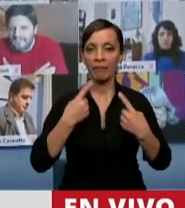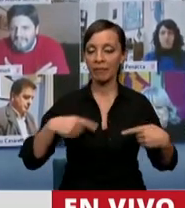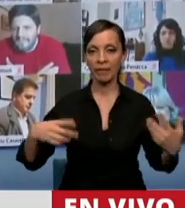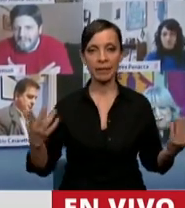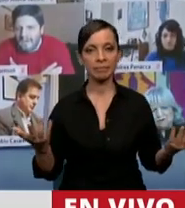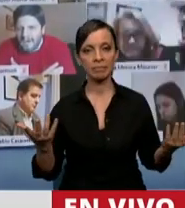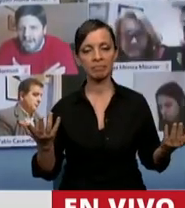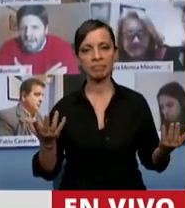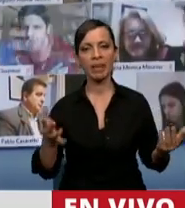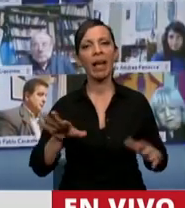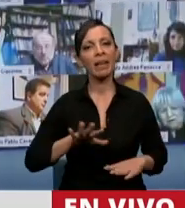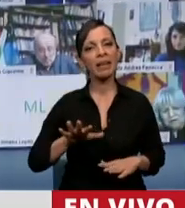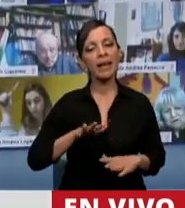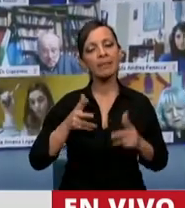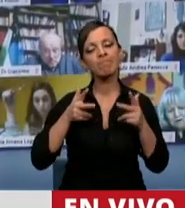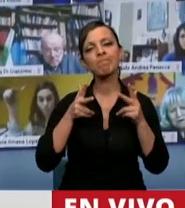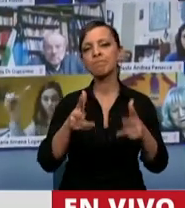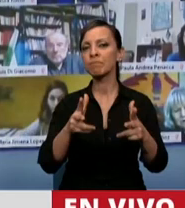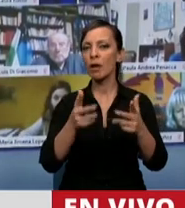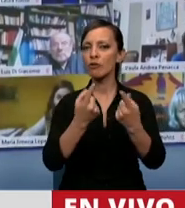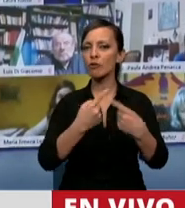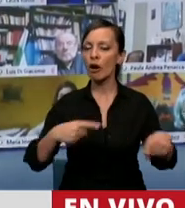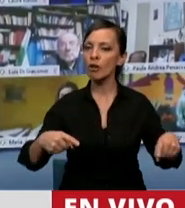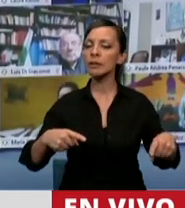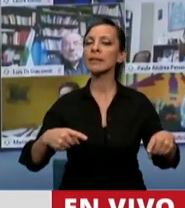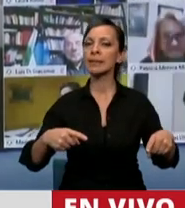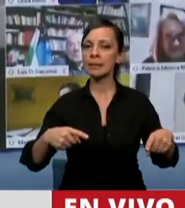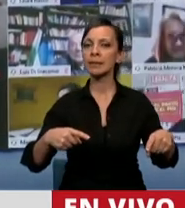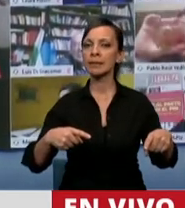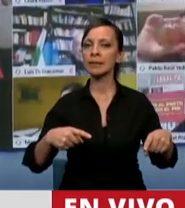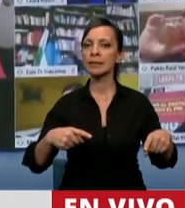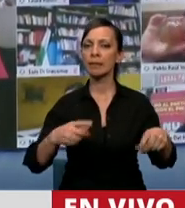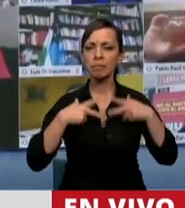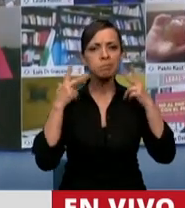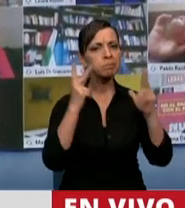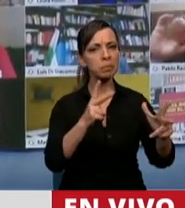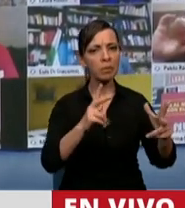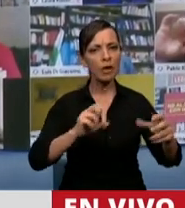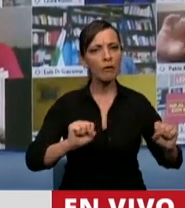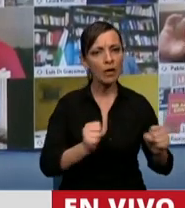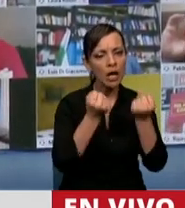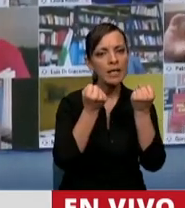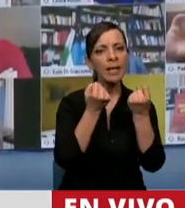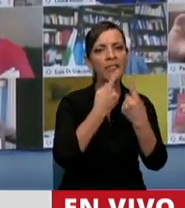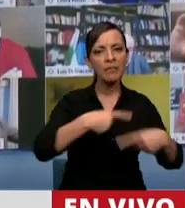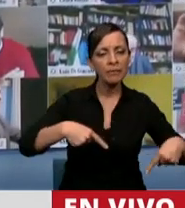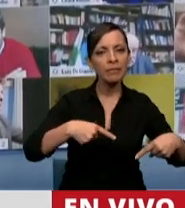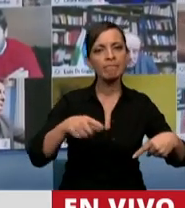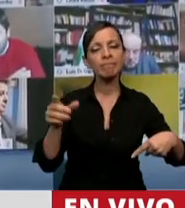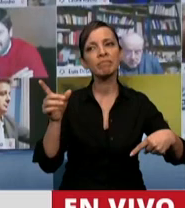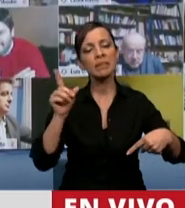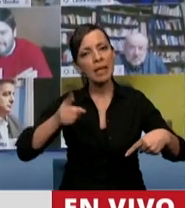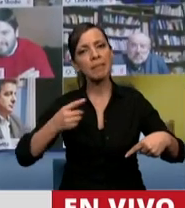con ganas de decir cosas poniendo énfasis en las broncas o